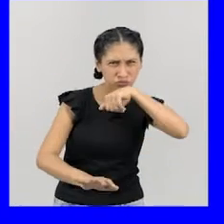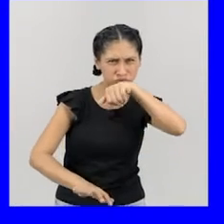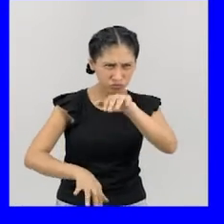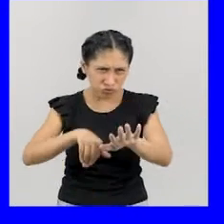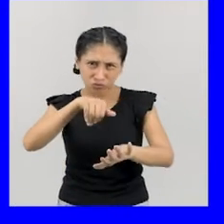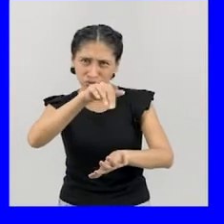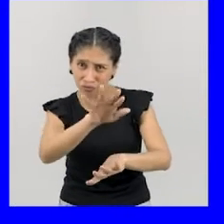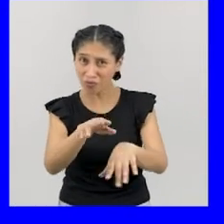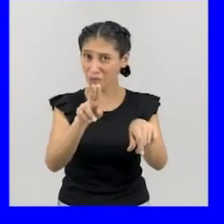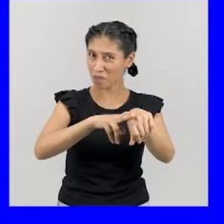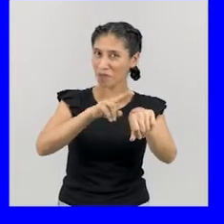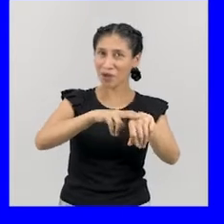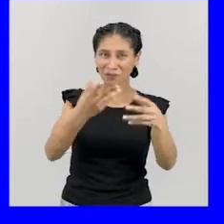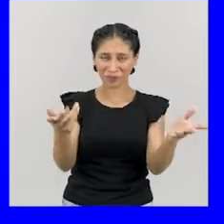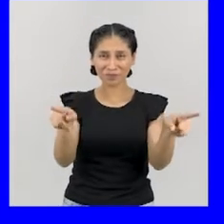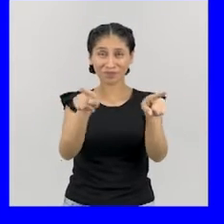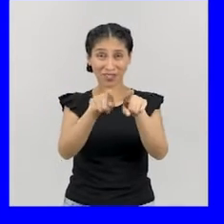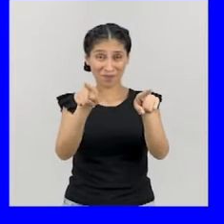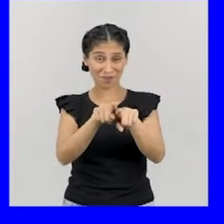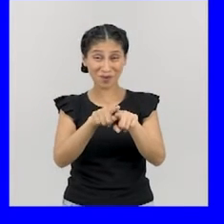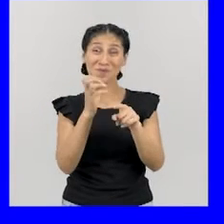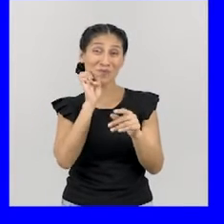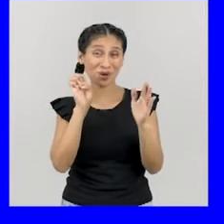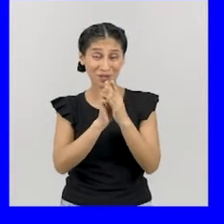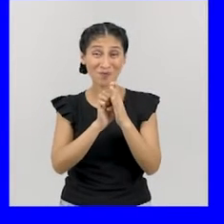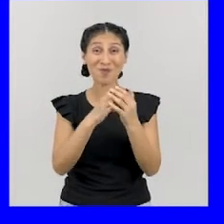en cascos urbanos alrededor del mundo